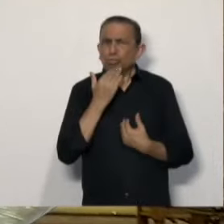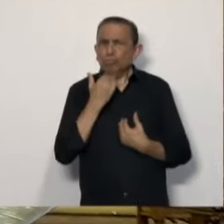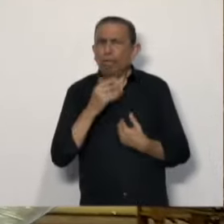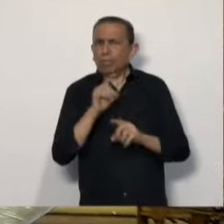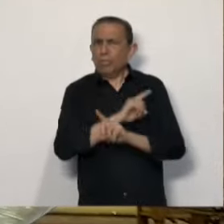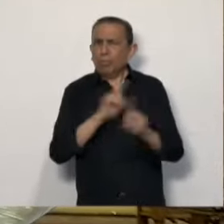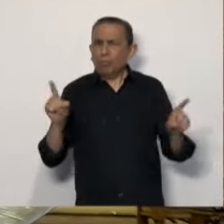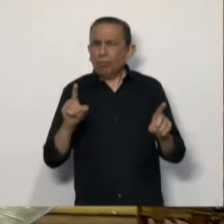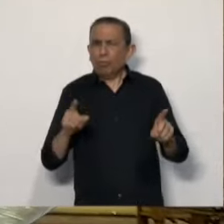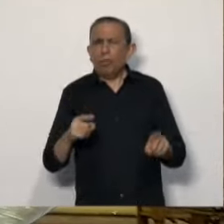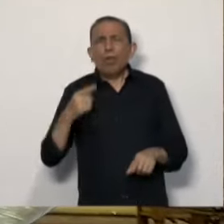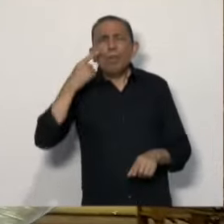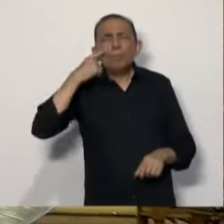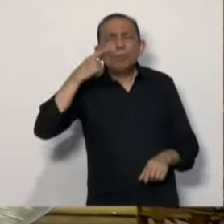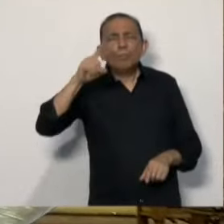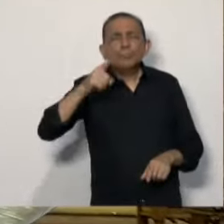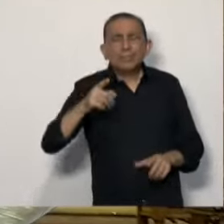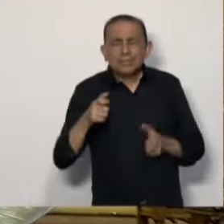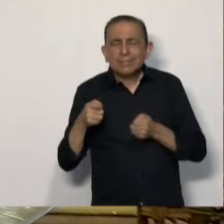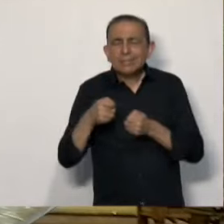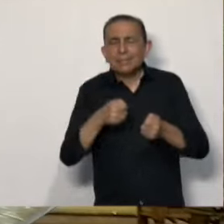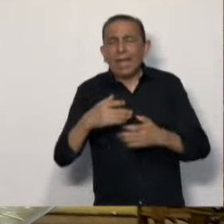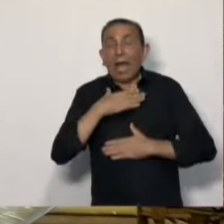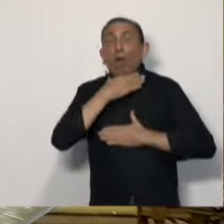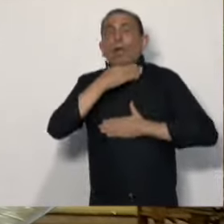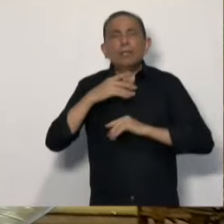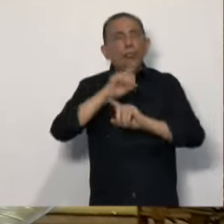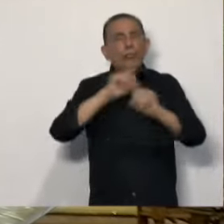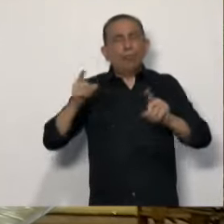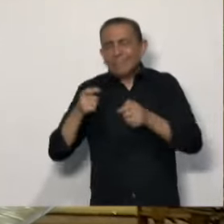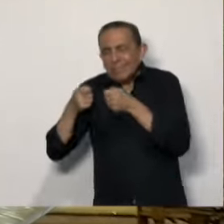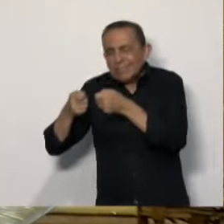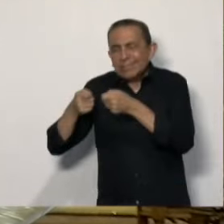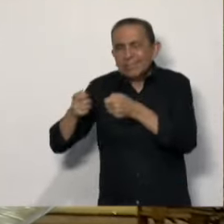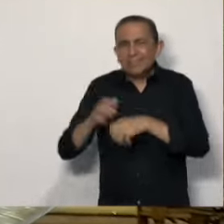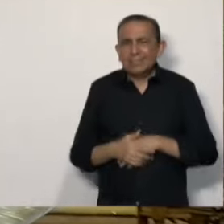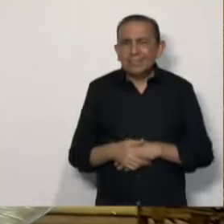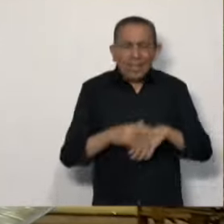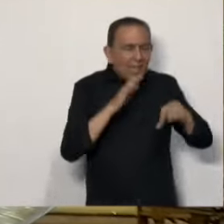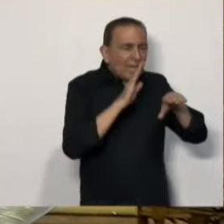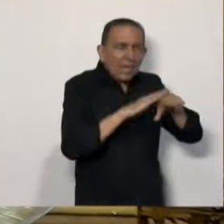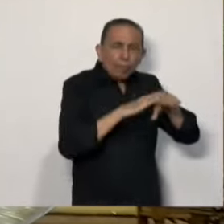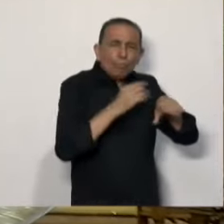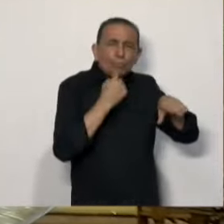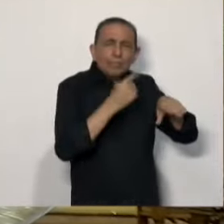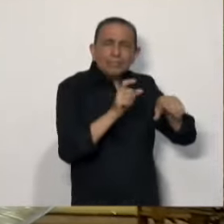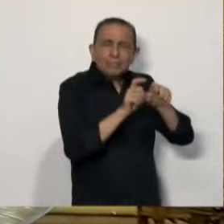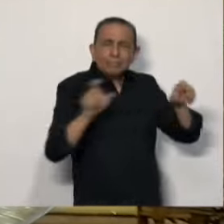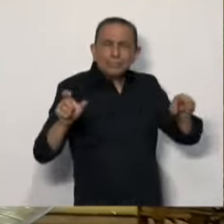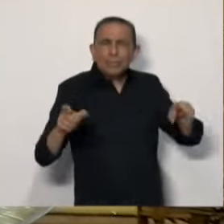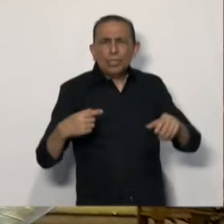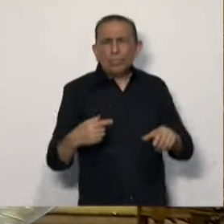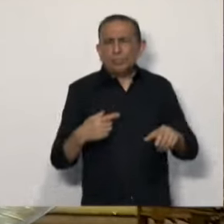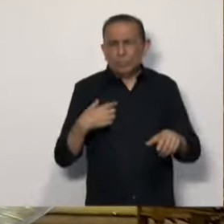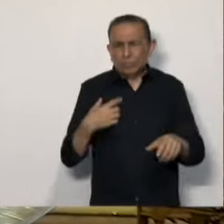Mi propósito es apretar, no ahogar». Fíjense lo que dice la culpa en ese libro: «Me acusan de ser cruel